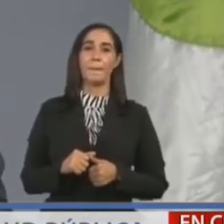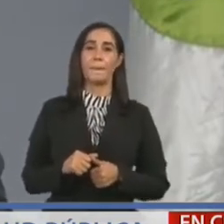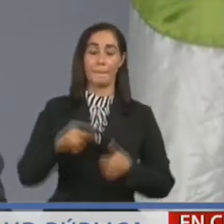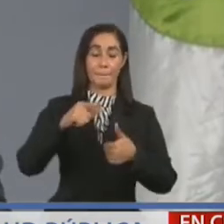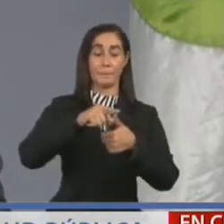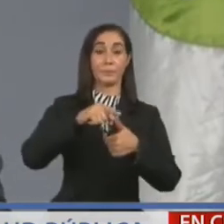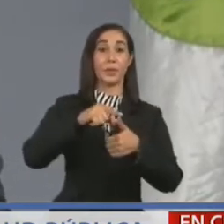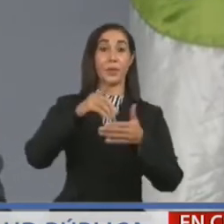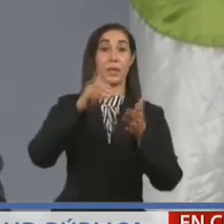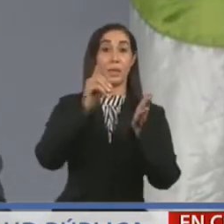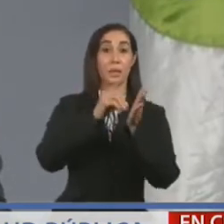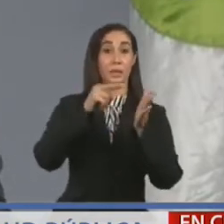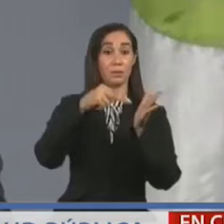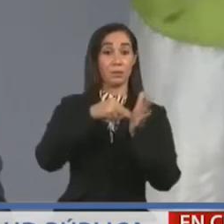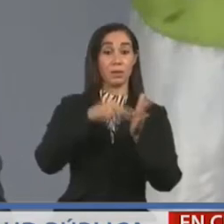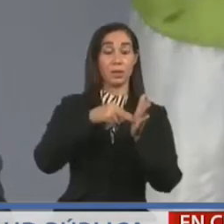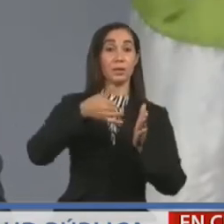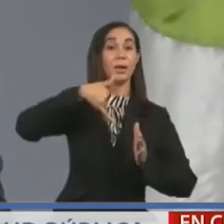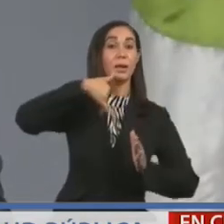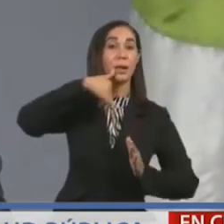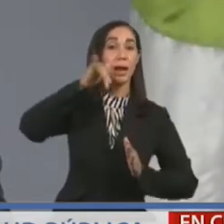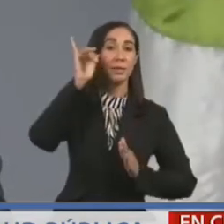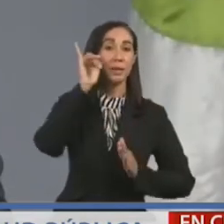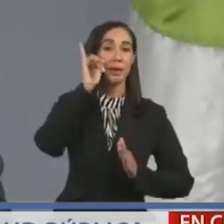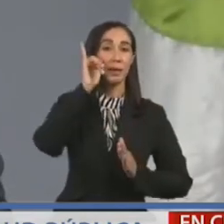El Distrito Nacional registró en el día de